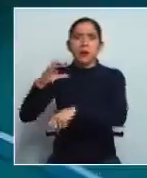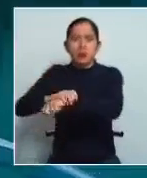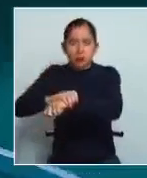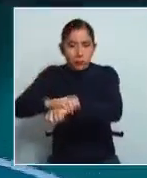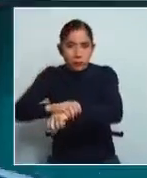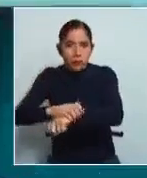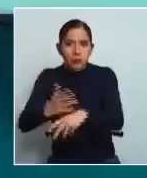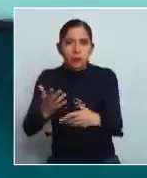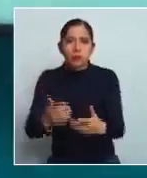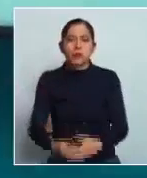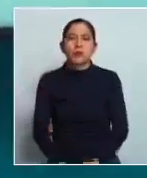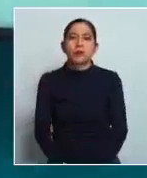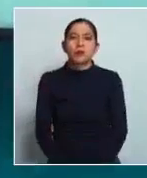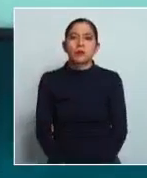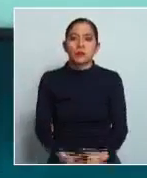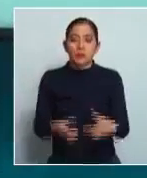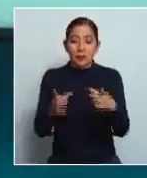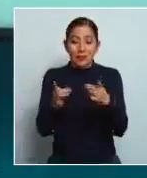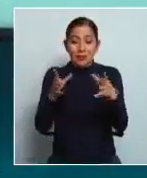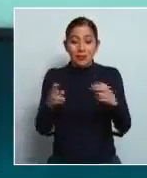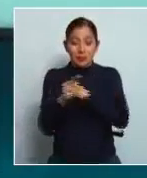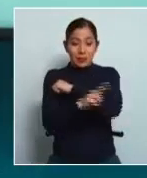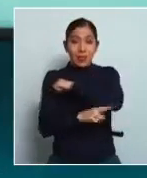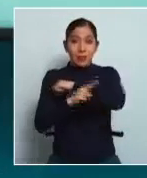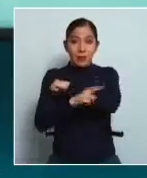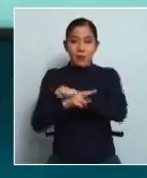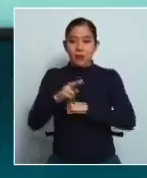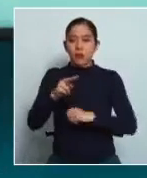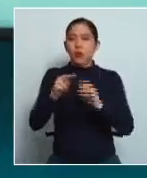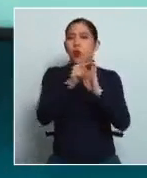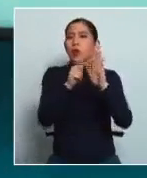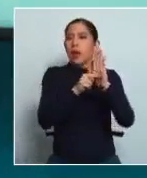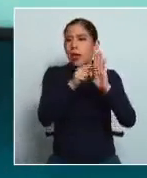Y la Dirección Nacional del Notariado ha tomado la determinación de alejar a Nicolás.